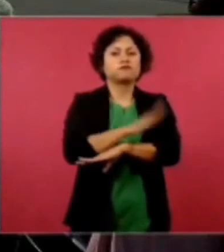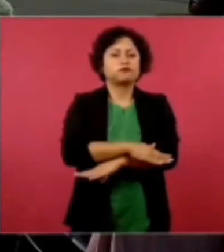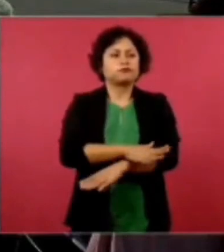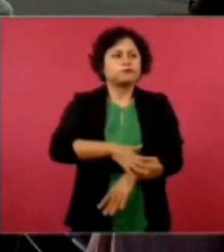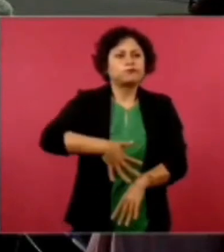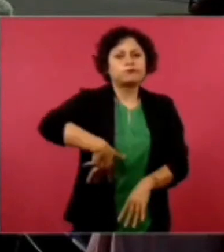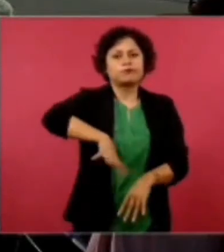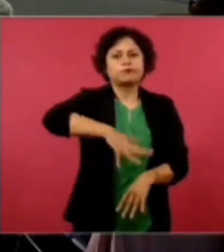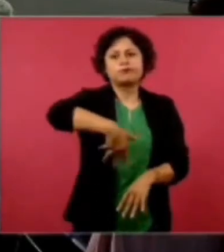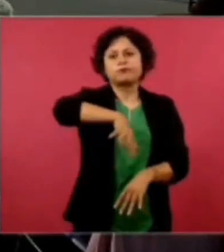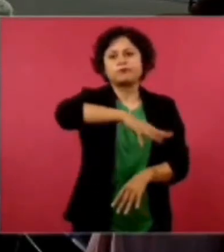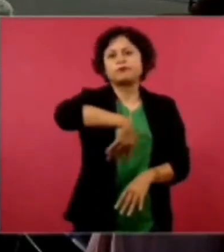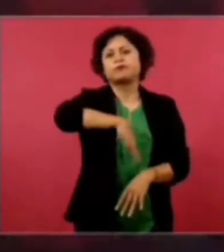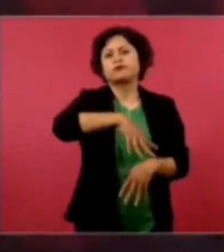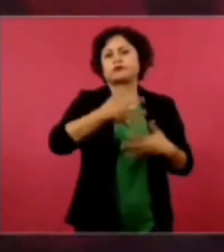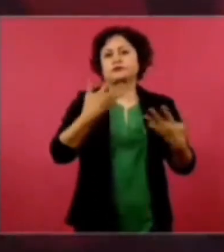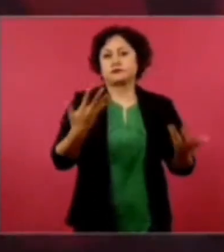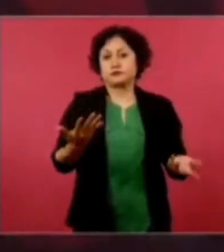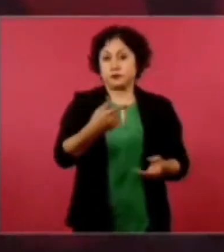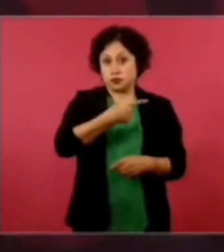Y estamos ofreciendo